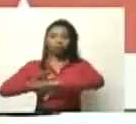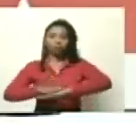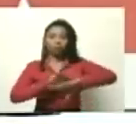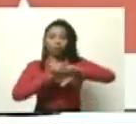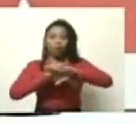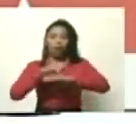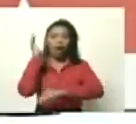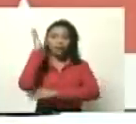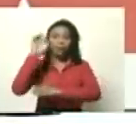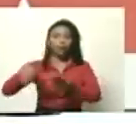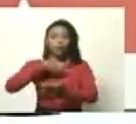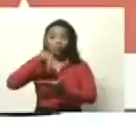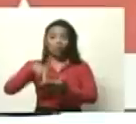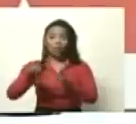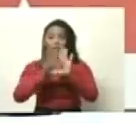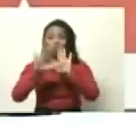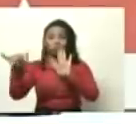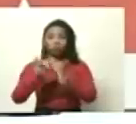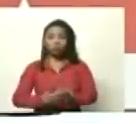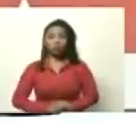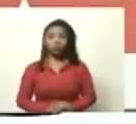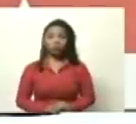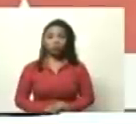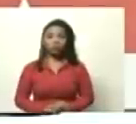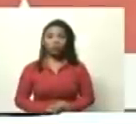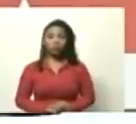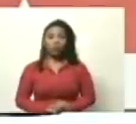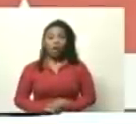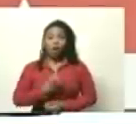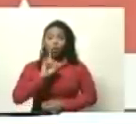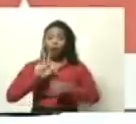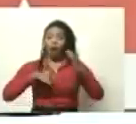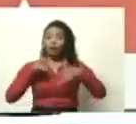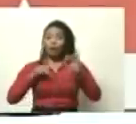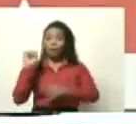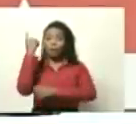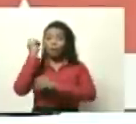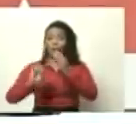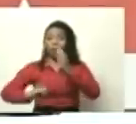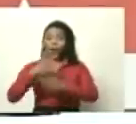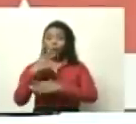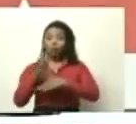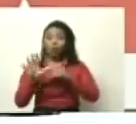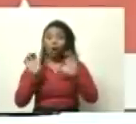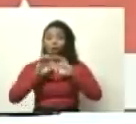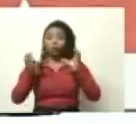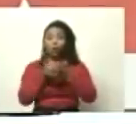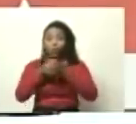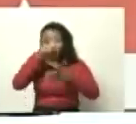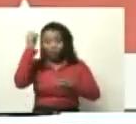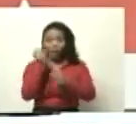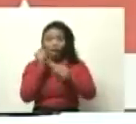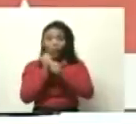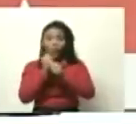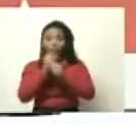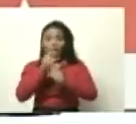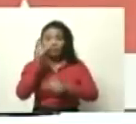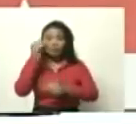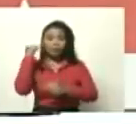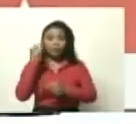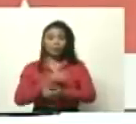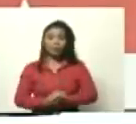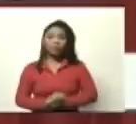Asamblea Nacional Constituyente. Fue un acto del 1 de mayo, con la clase trabajadora, con los trabajadores, las